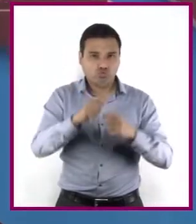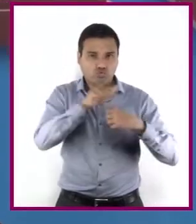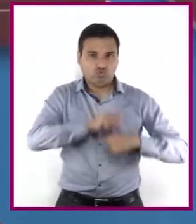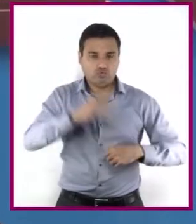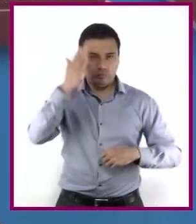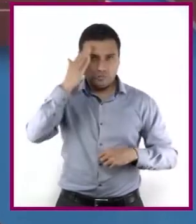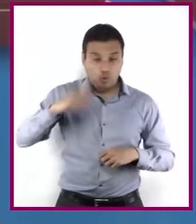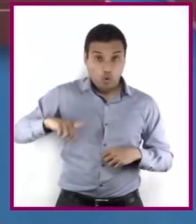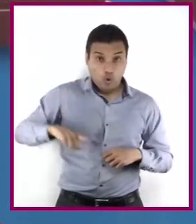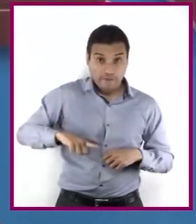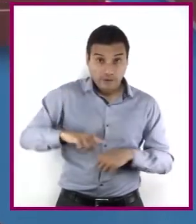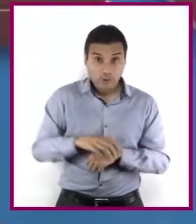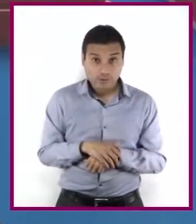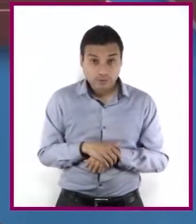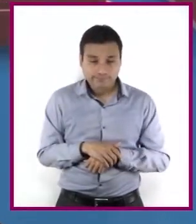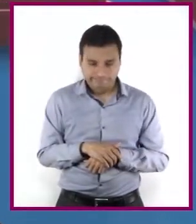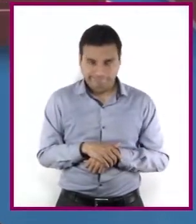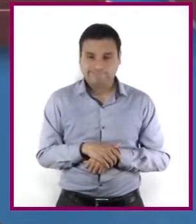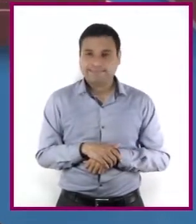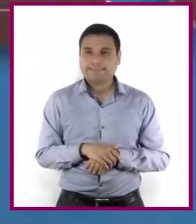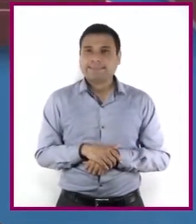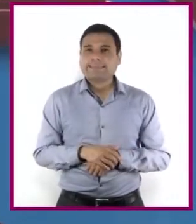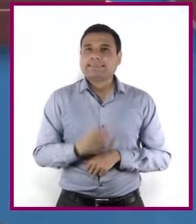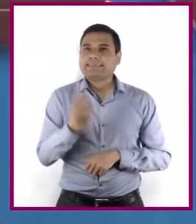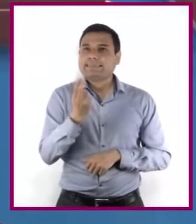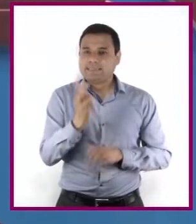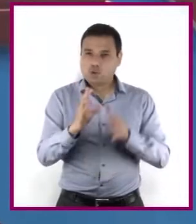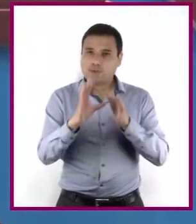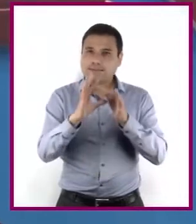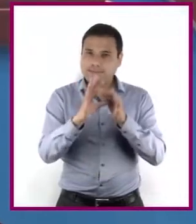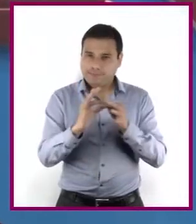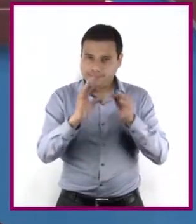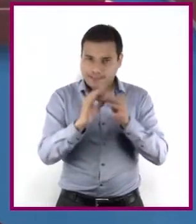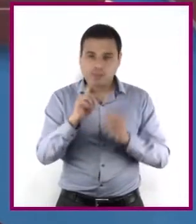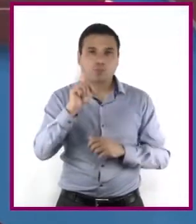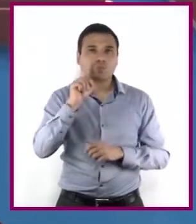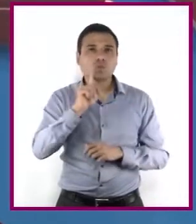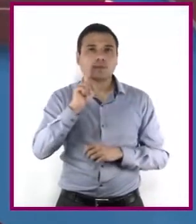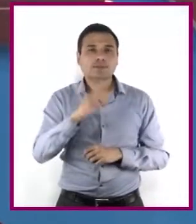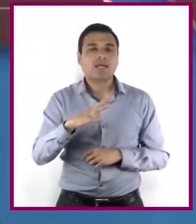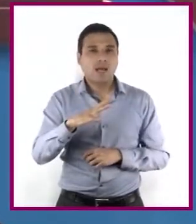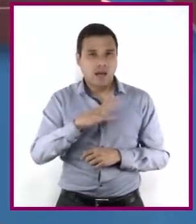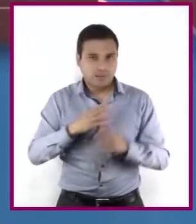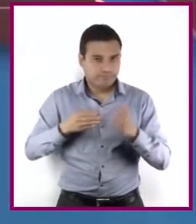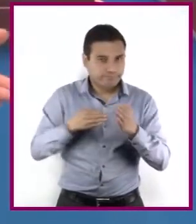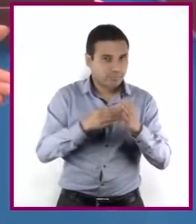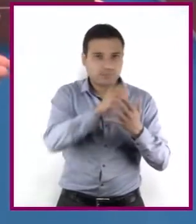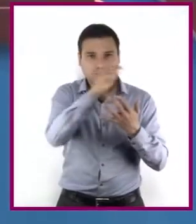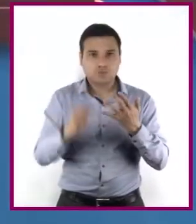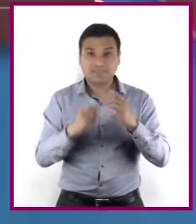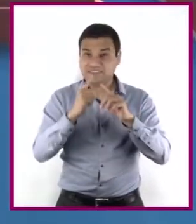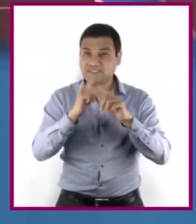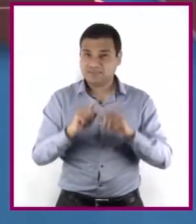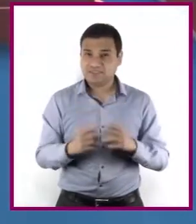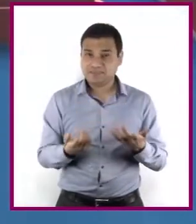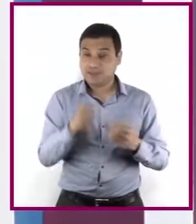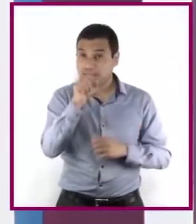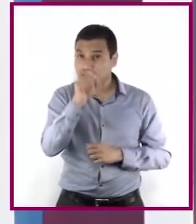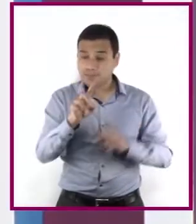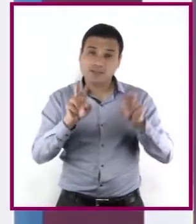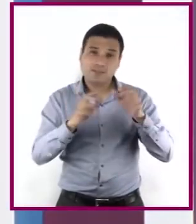sustantiva, es preciso hablar de los obstáculos que enfrentan y, sin limitación alguna, hablar de